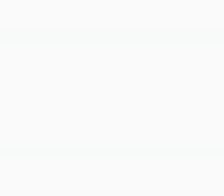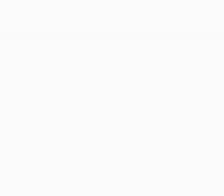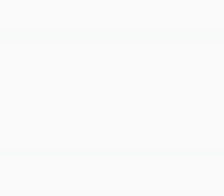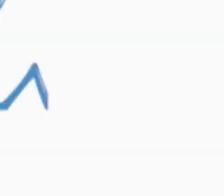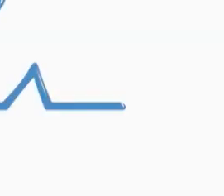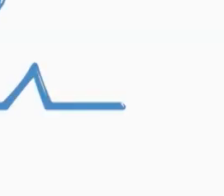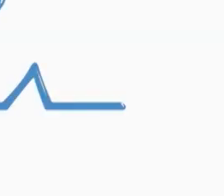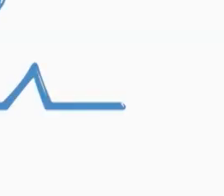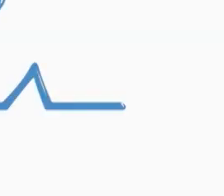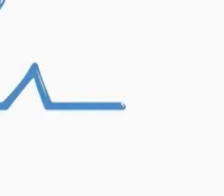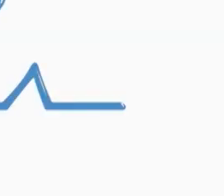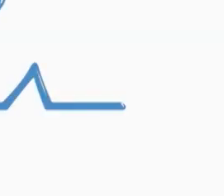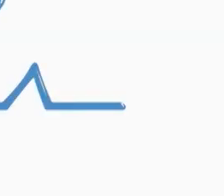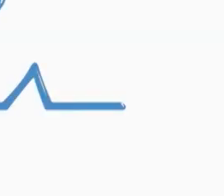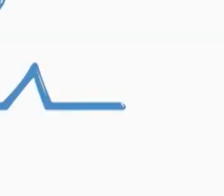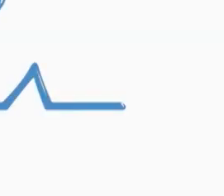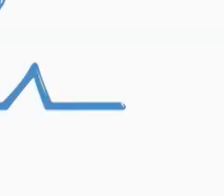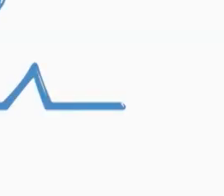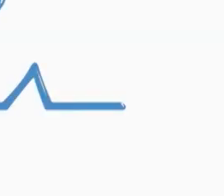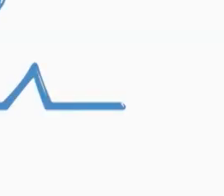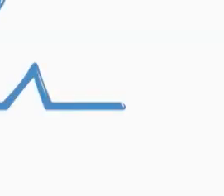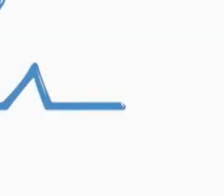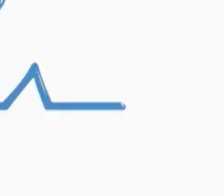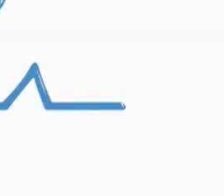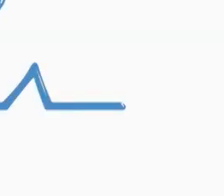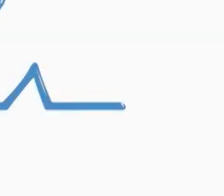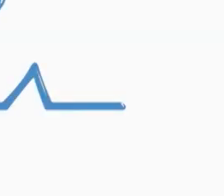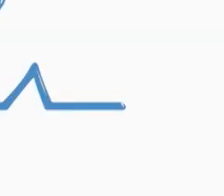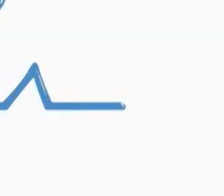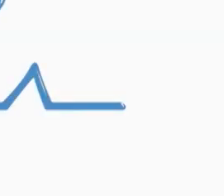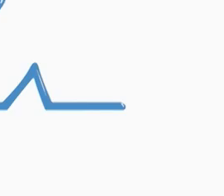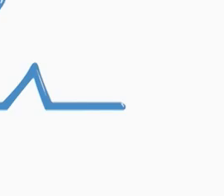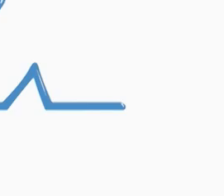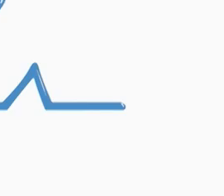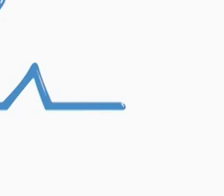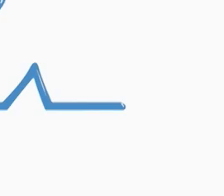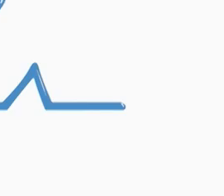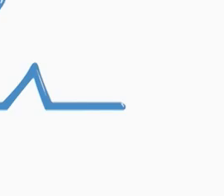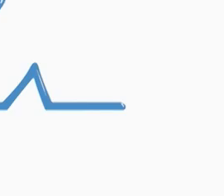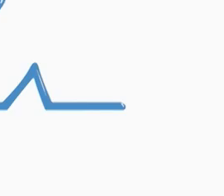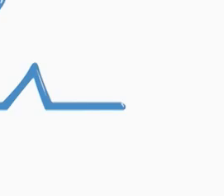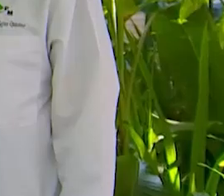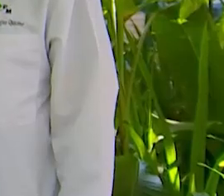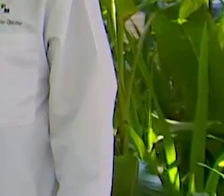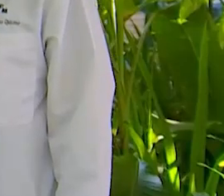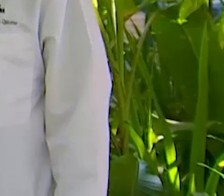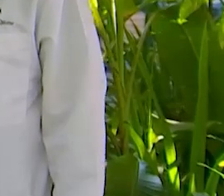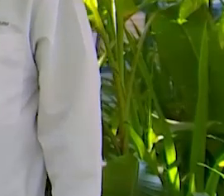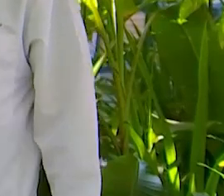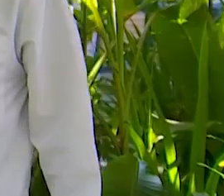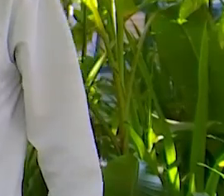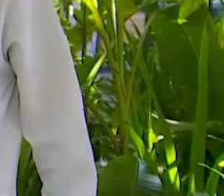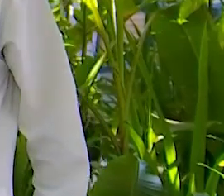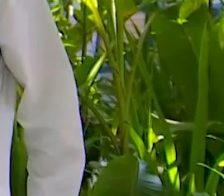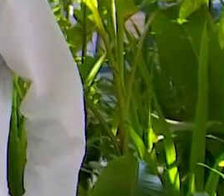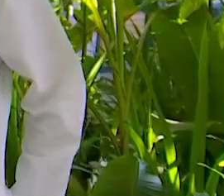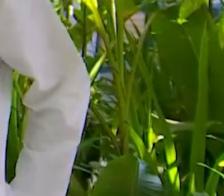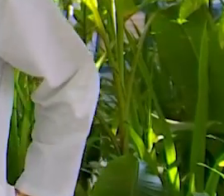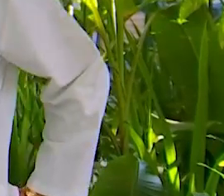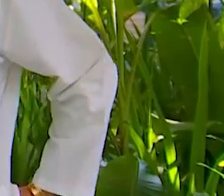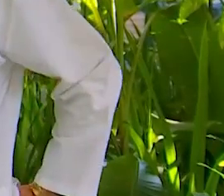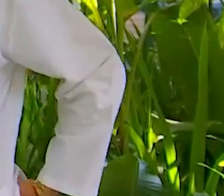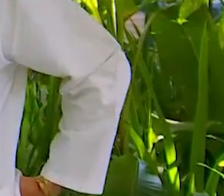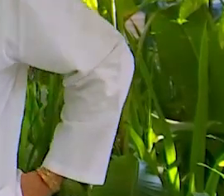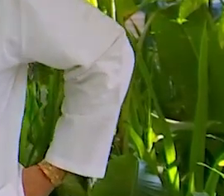Con el viento y las olas del mar, el amanecer aparecerá y yo sigo perdido en tu mirada. Un saludo muy especial para todas las personas